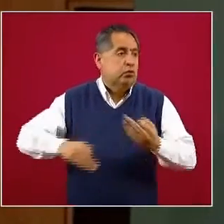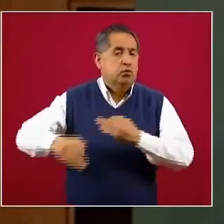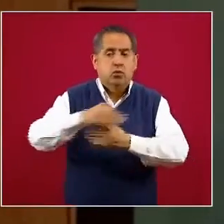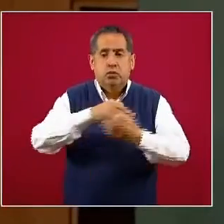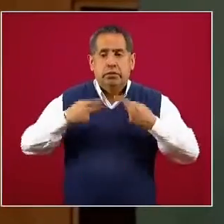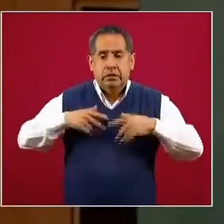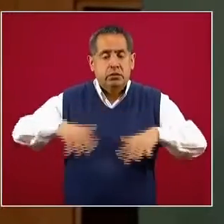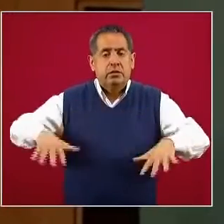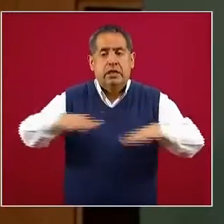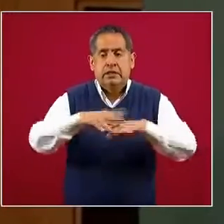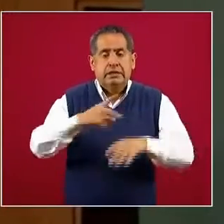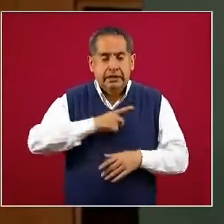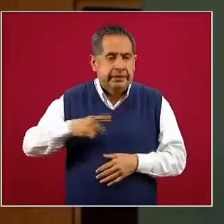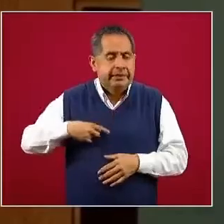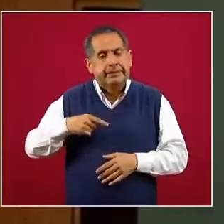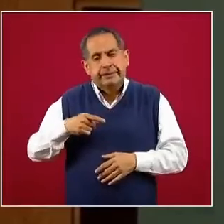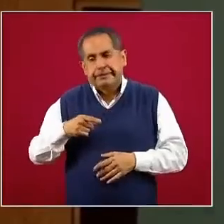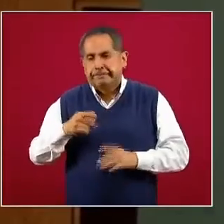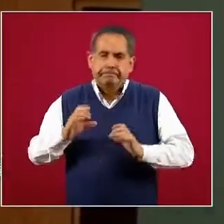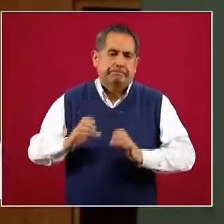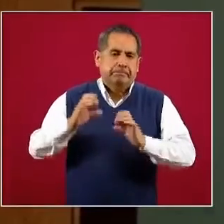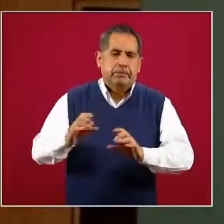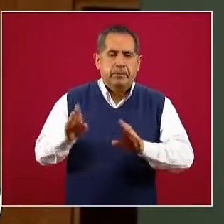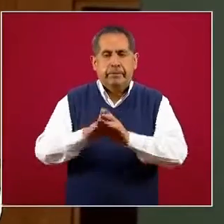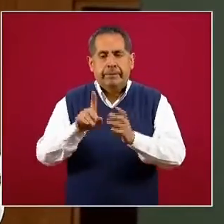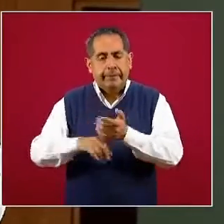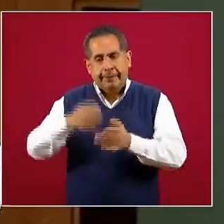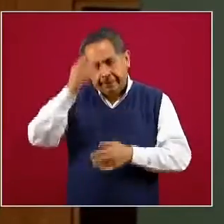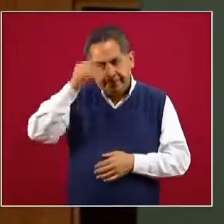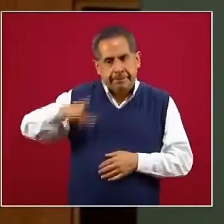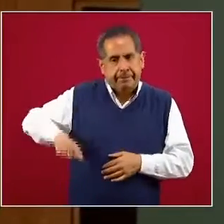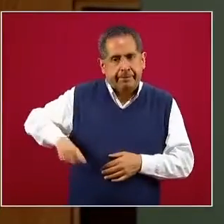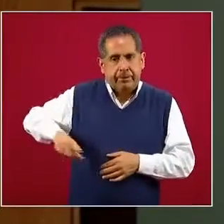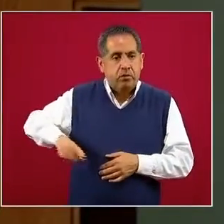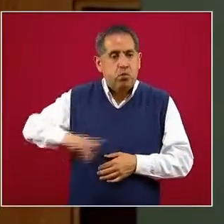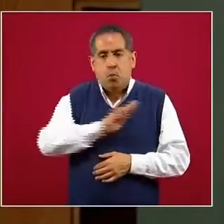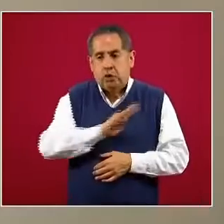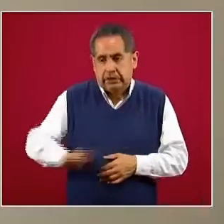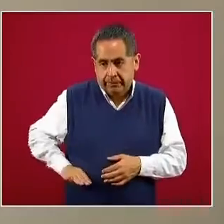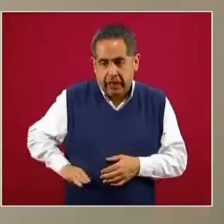de intervenciones para explicar la intervención. Señor gobernador,